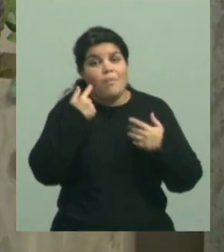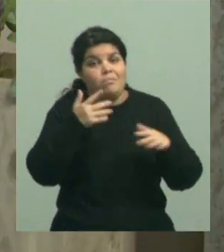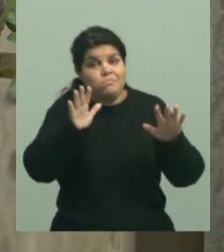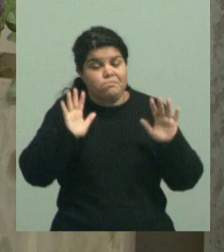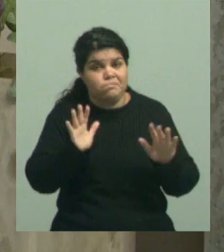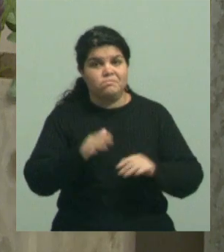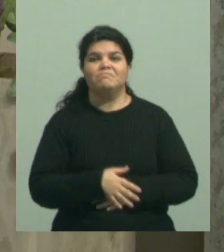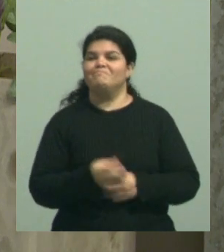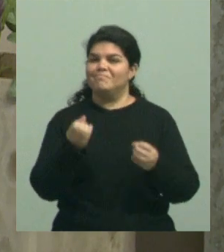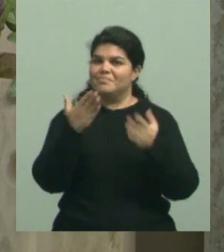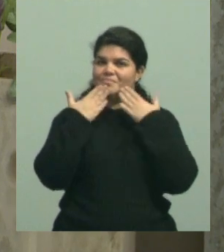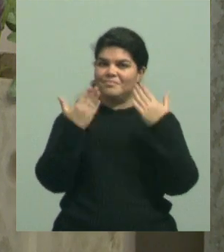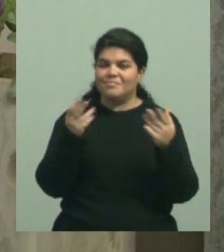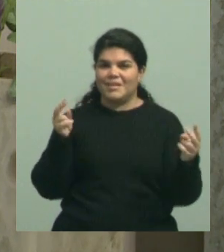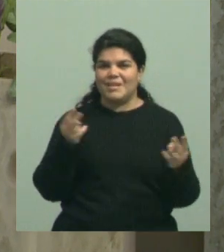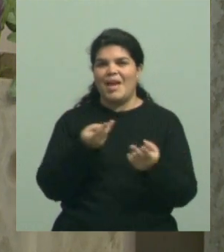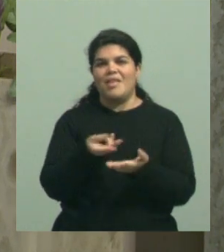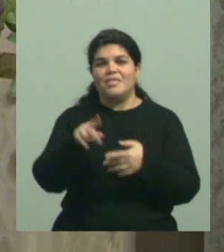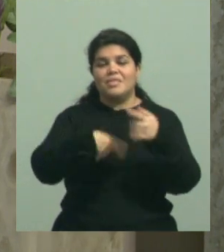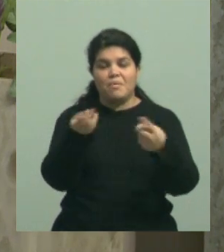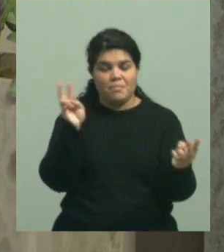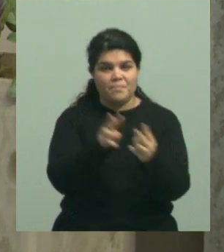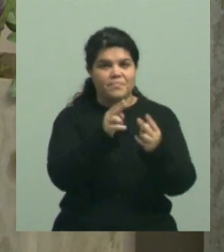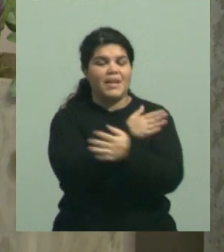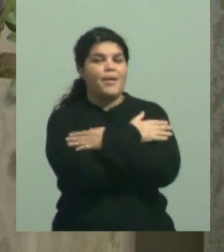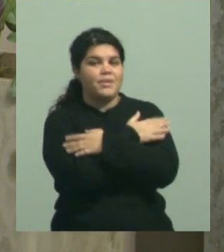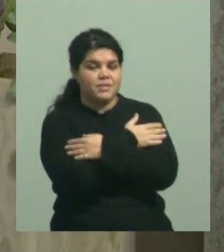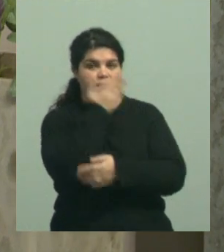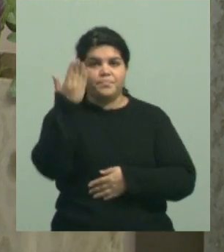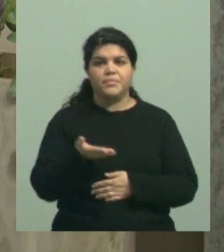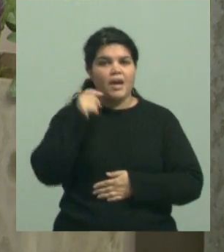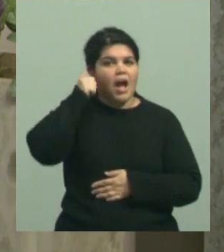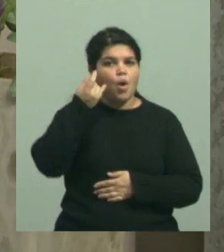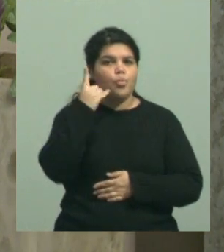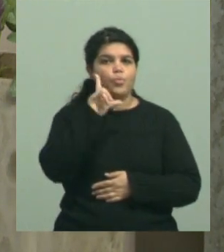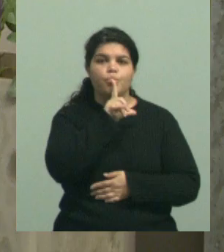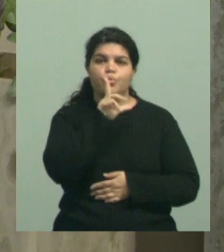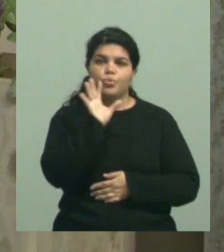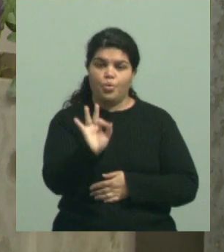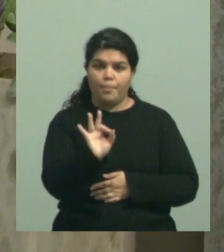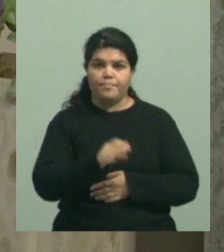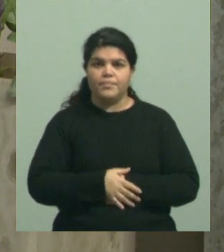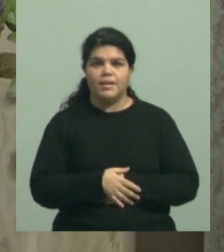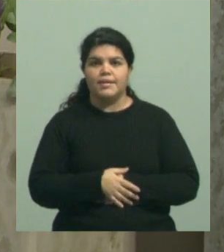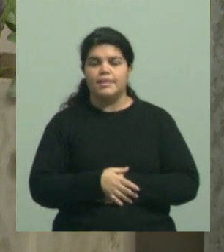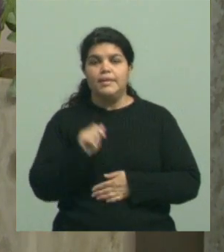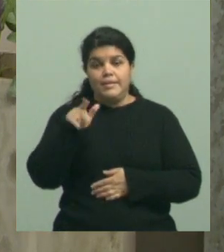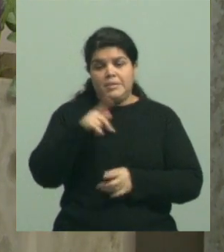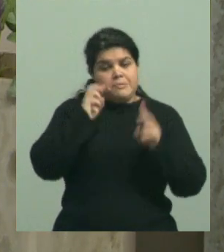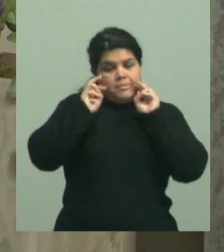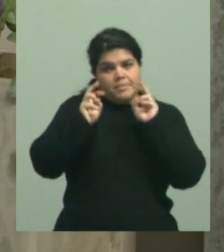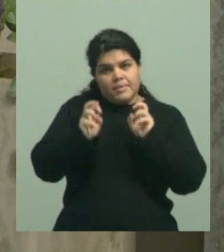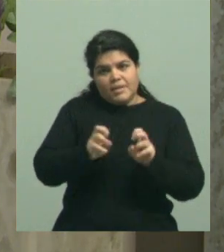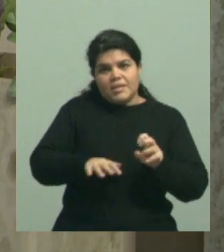vuelta. Será hasta la próxima. Un abrazo, hasta luego. Hasta luego. Augusto Grilli Fox, bueno, analizando este panorama, como decíamos,